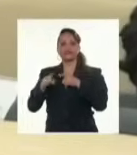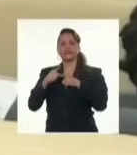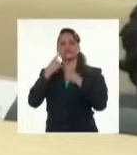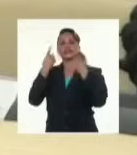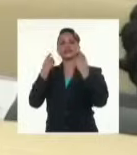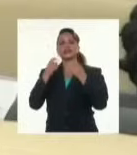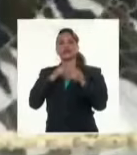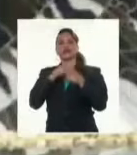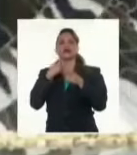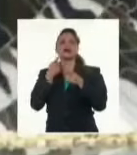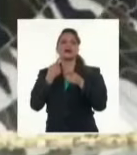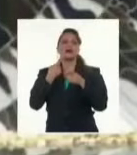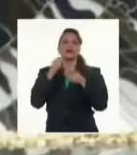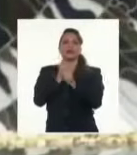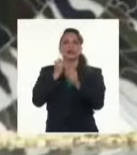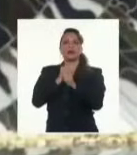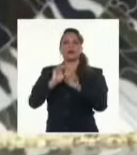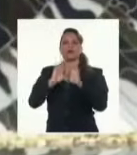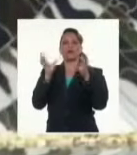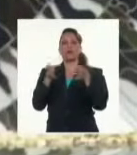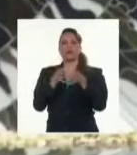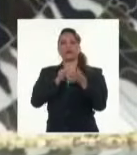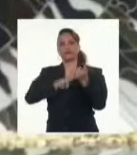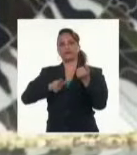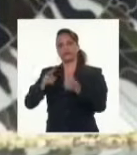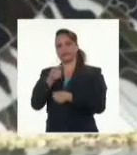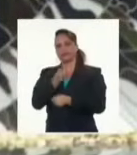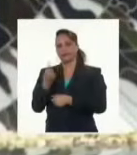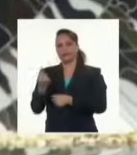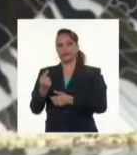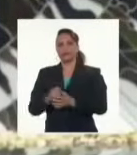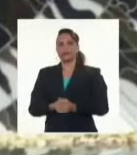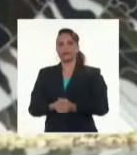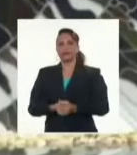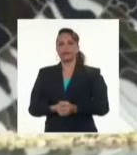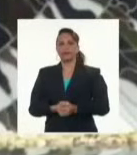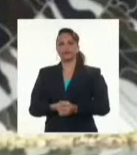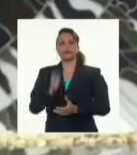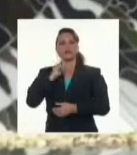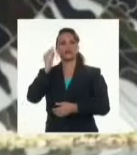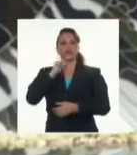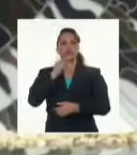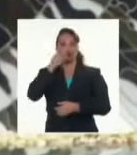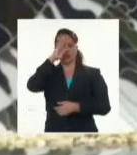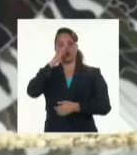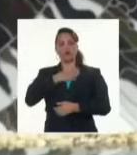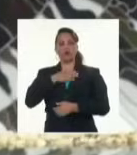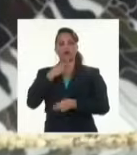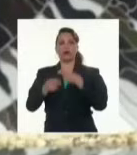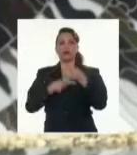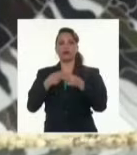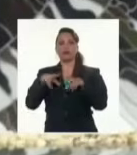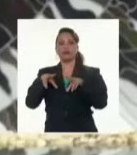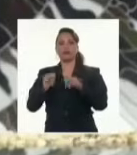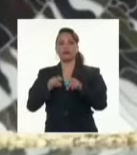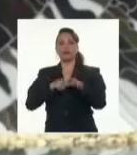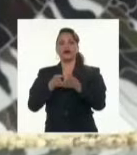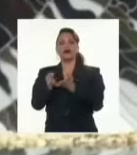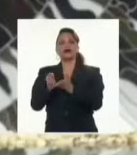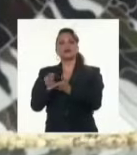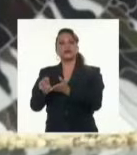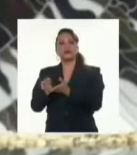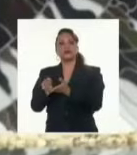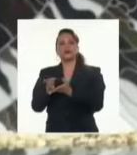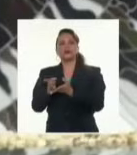en cada territorio en El séptimo pleno del comité central del partido se conoció que el país diseña nuevas acciones que se implementarán de